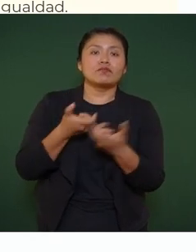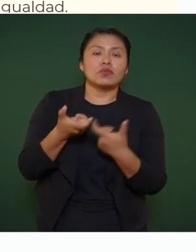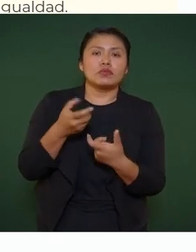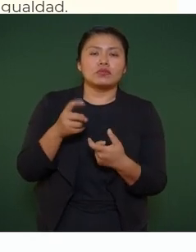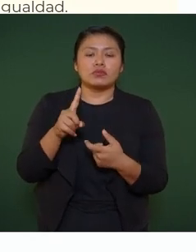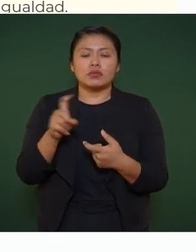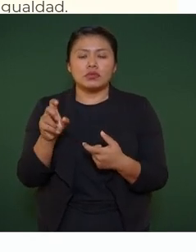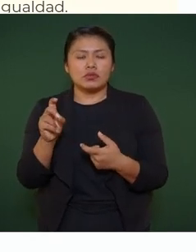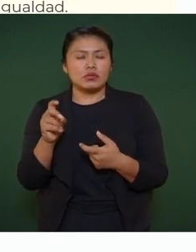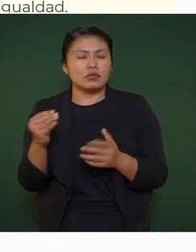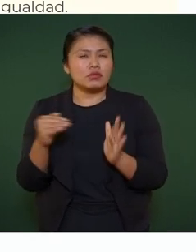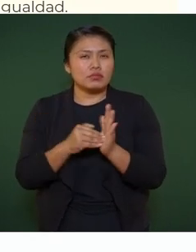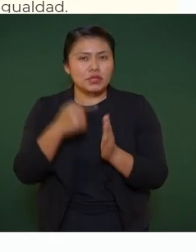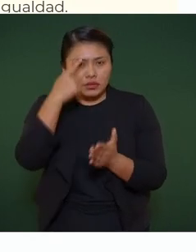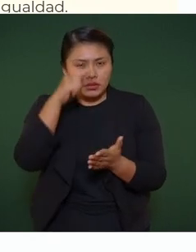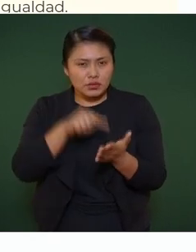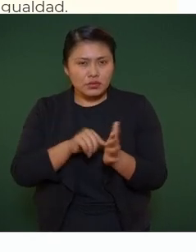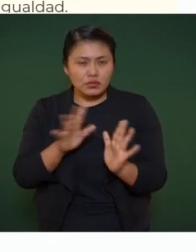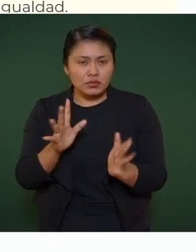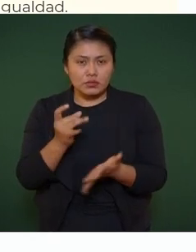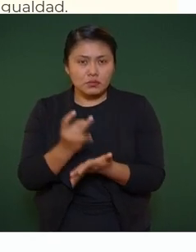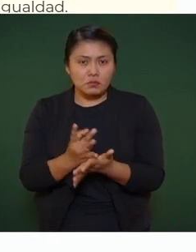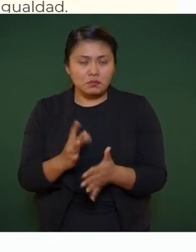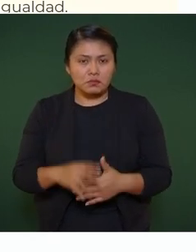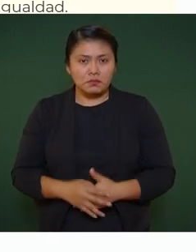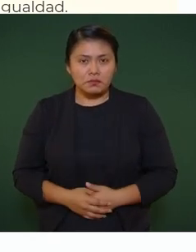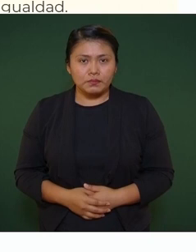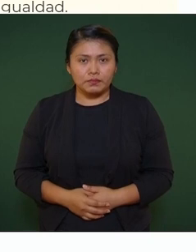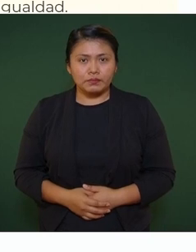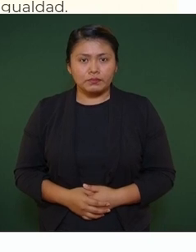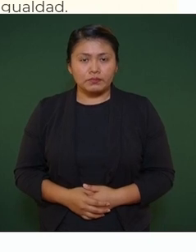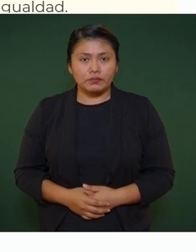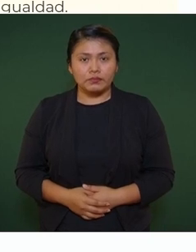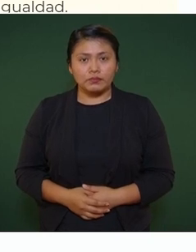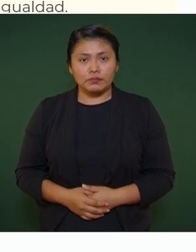130 mil, casi